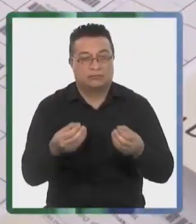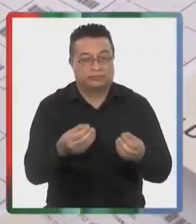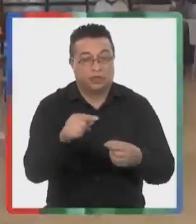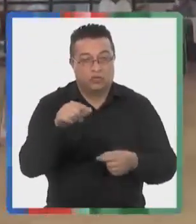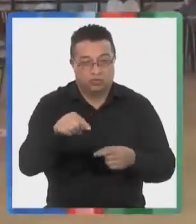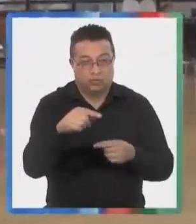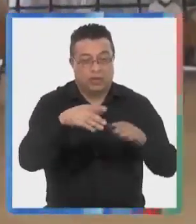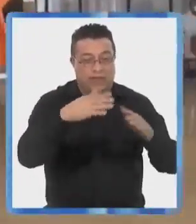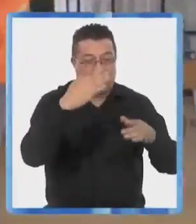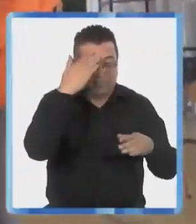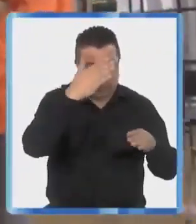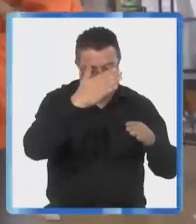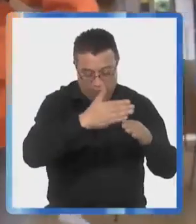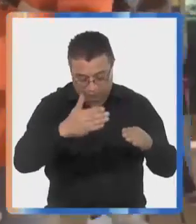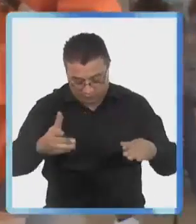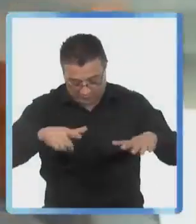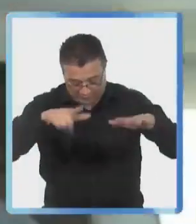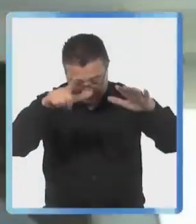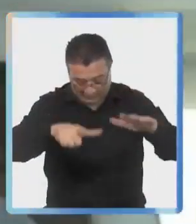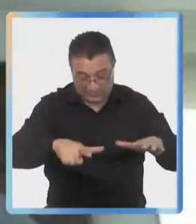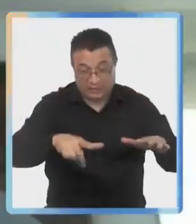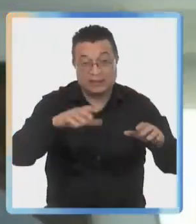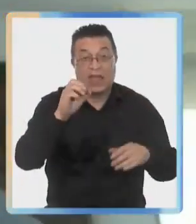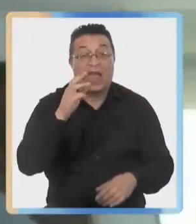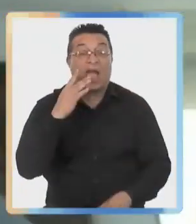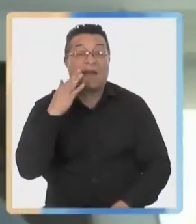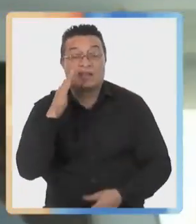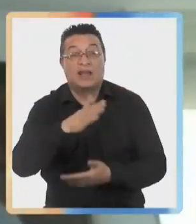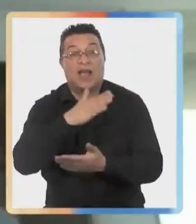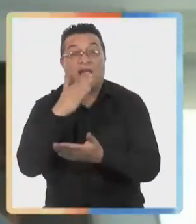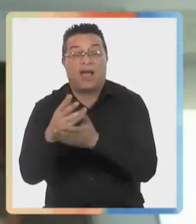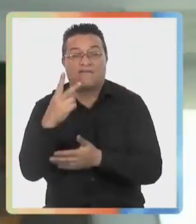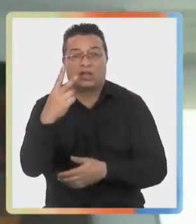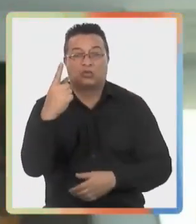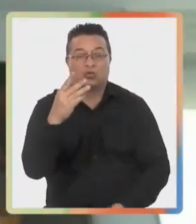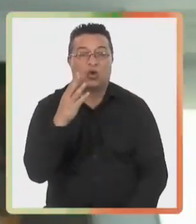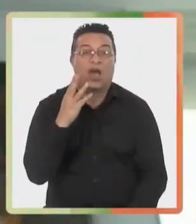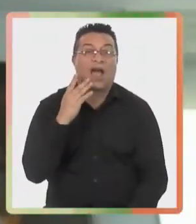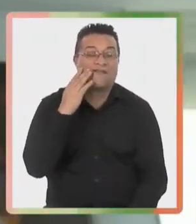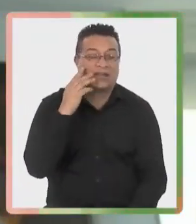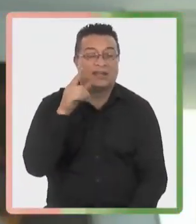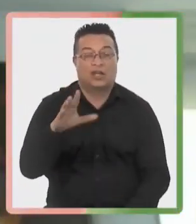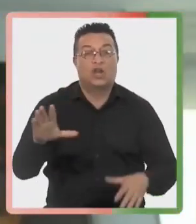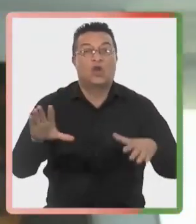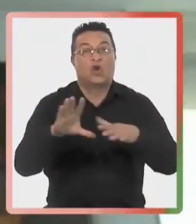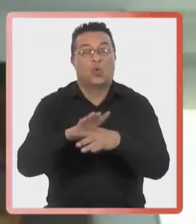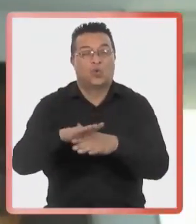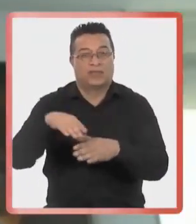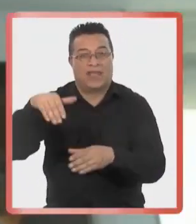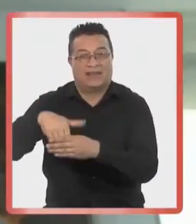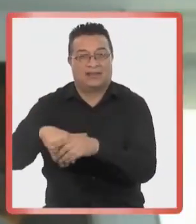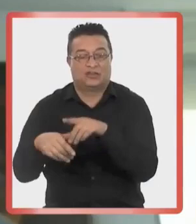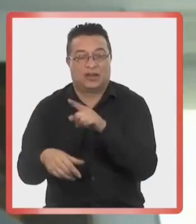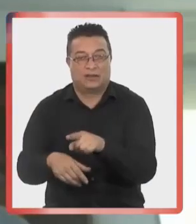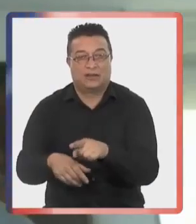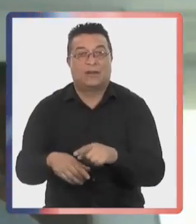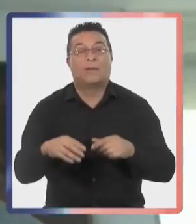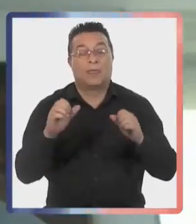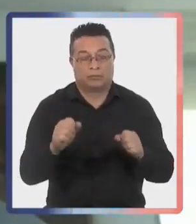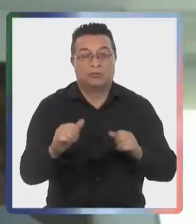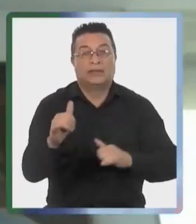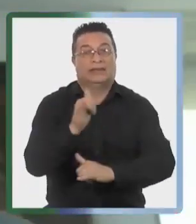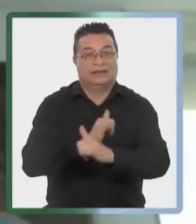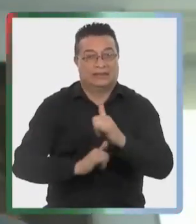días, o sea, entre el 17 de abril al 21 de abril, en las juntas electorales. Se puede hacer